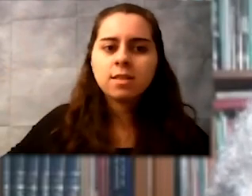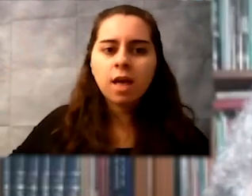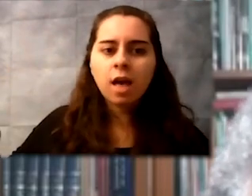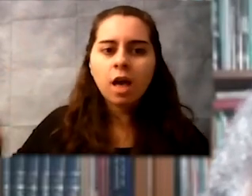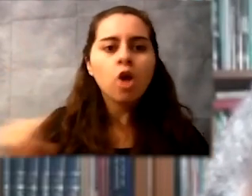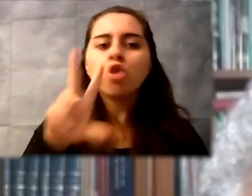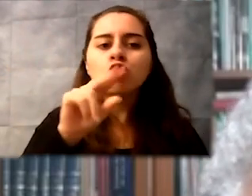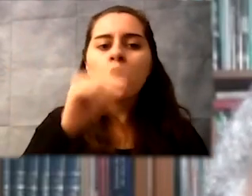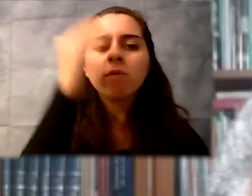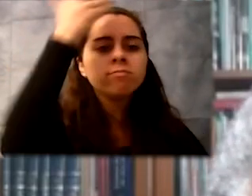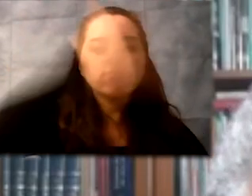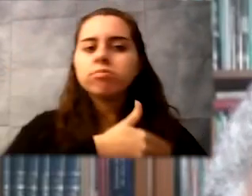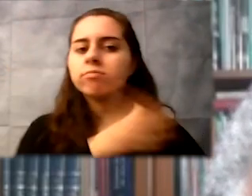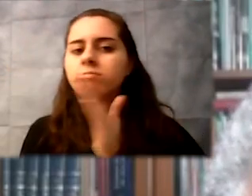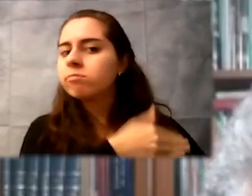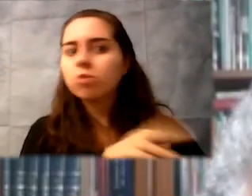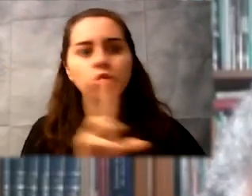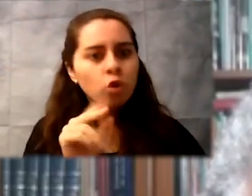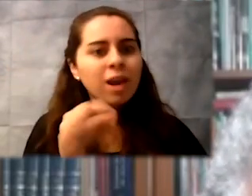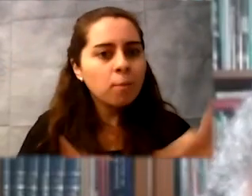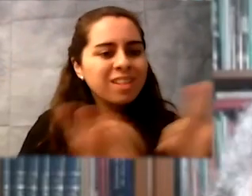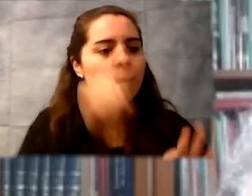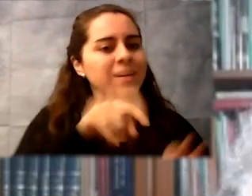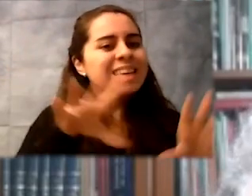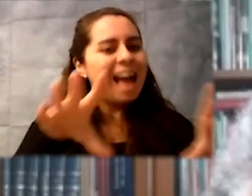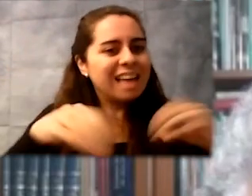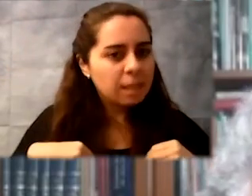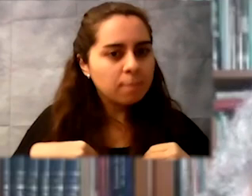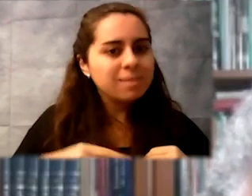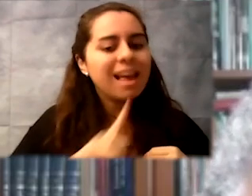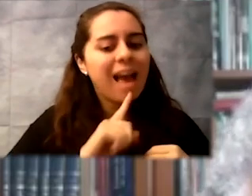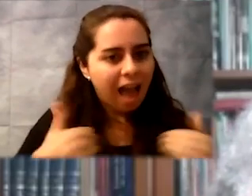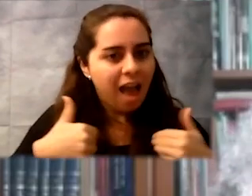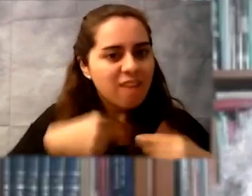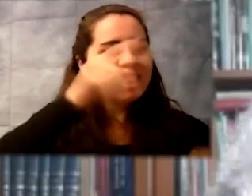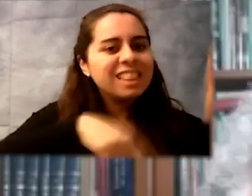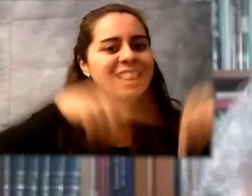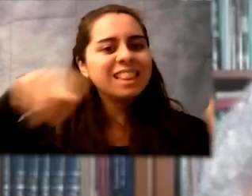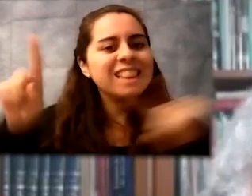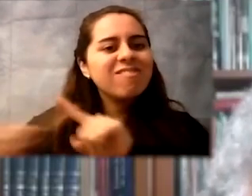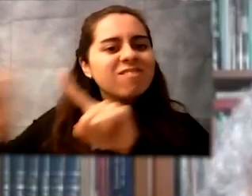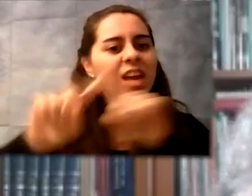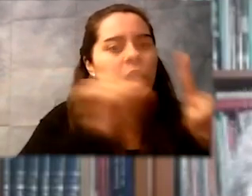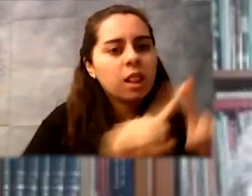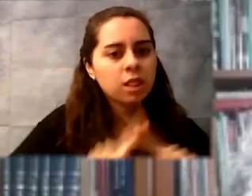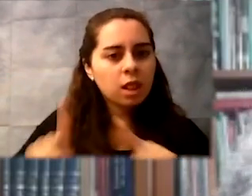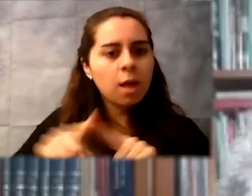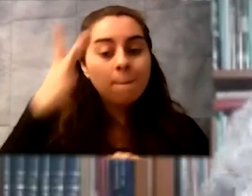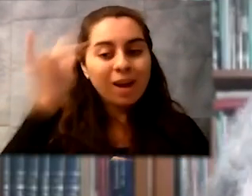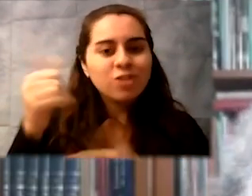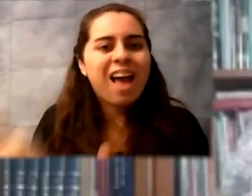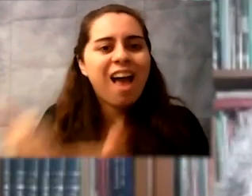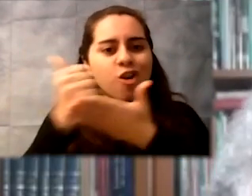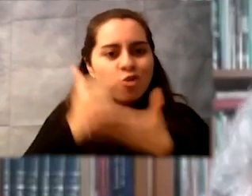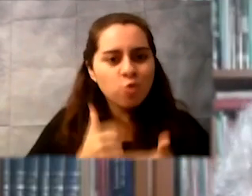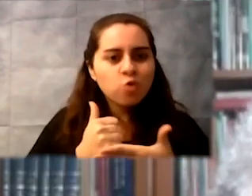nos divide, lo que nos divide es la no aceptación de las diversidades. En la medida en que uno reconoce que eso enriquece la noción de sociedad, y en la